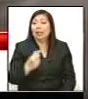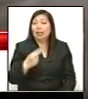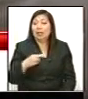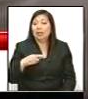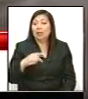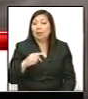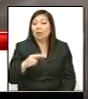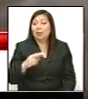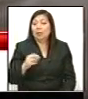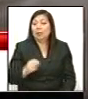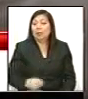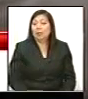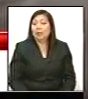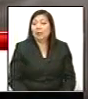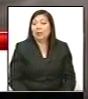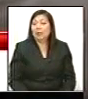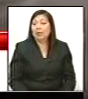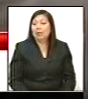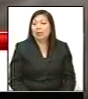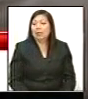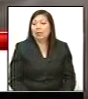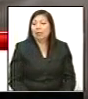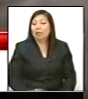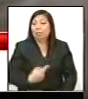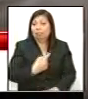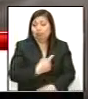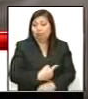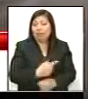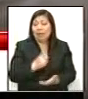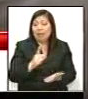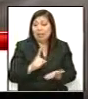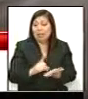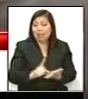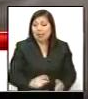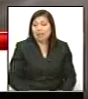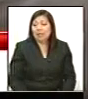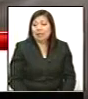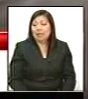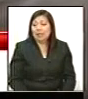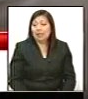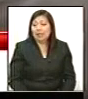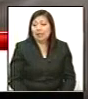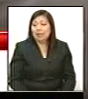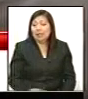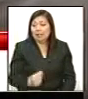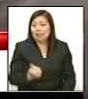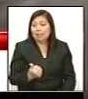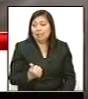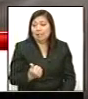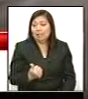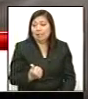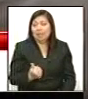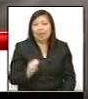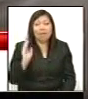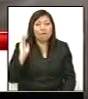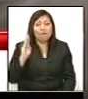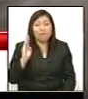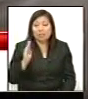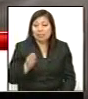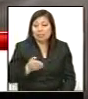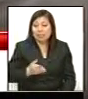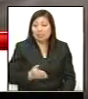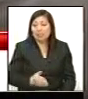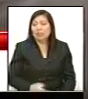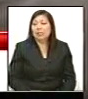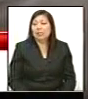Montero. Con peaje. En Lima vamos a pagar peaje, o sea, casi casi como la vía Fawcett, el peaje de